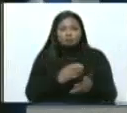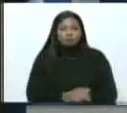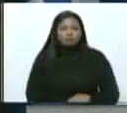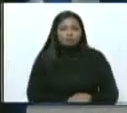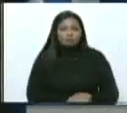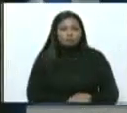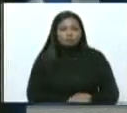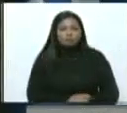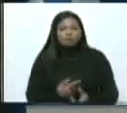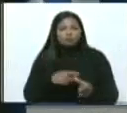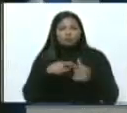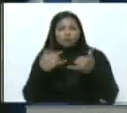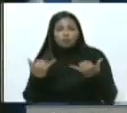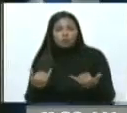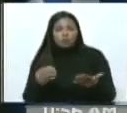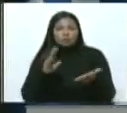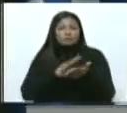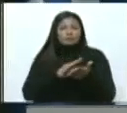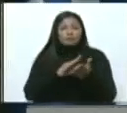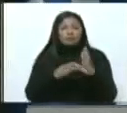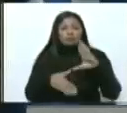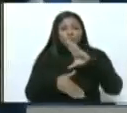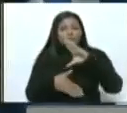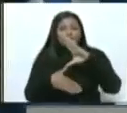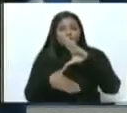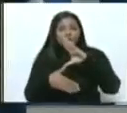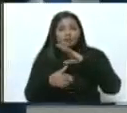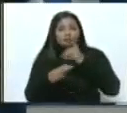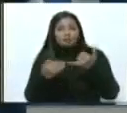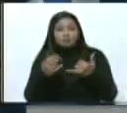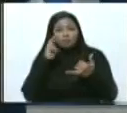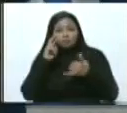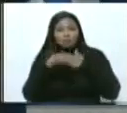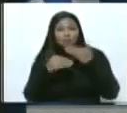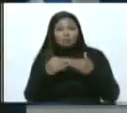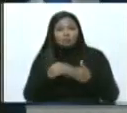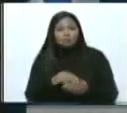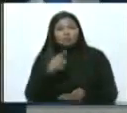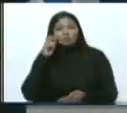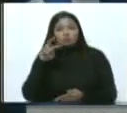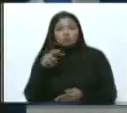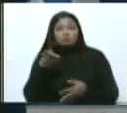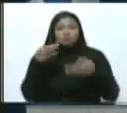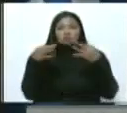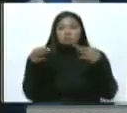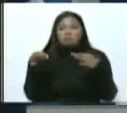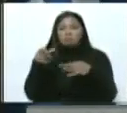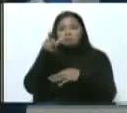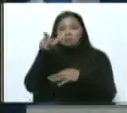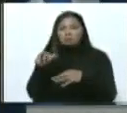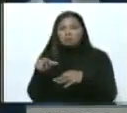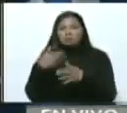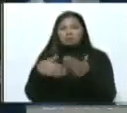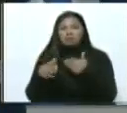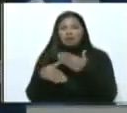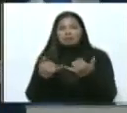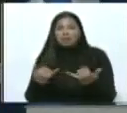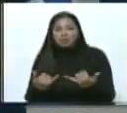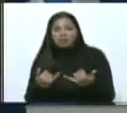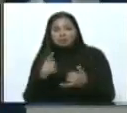y a Centroamérica, ¿no? Si Uribe hizo eso siendo un vulgar funcionario de tercera, ¿qué